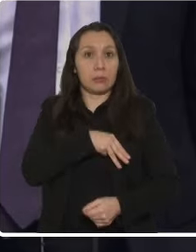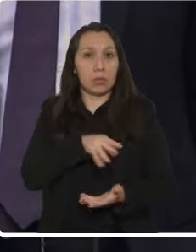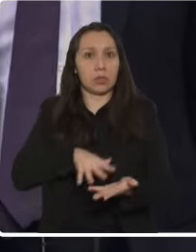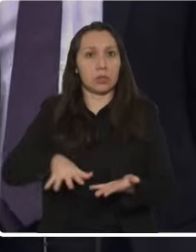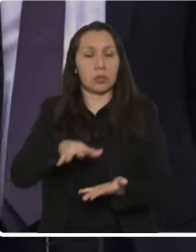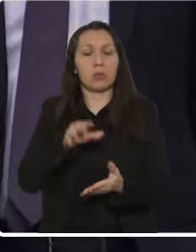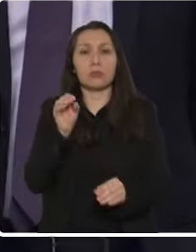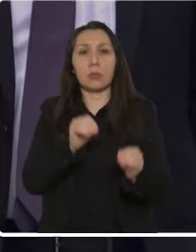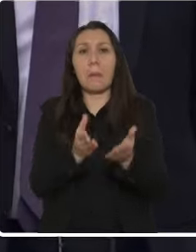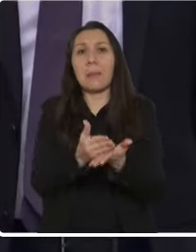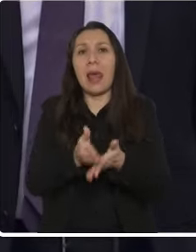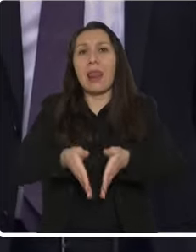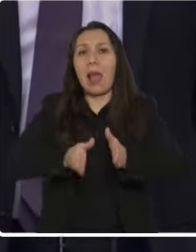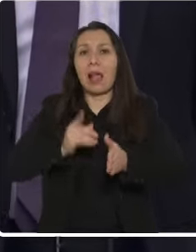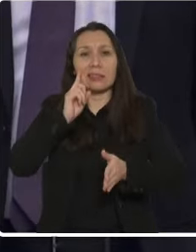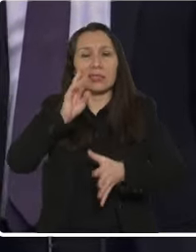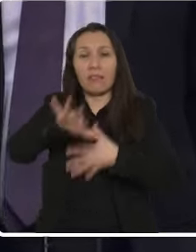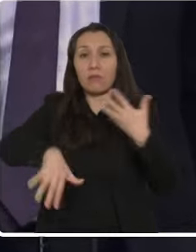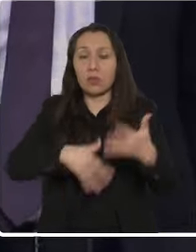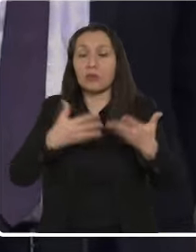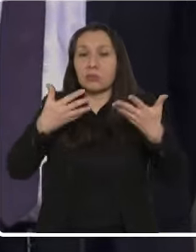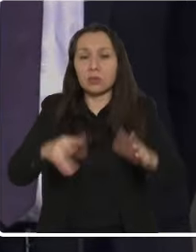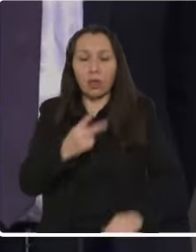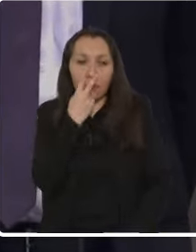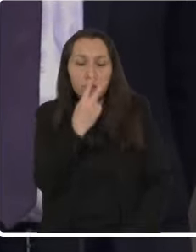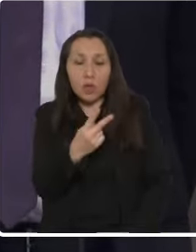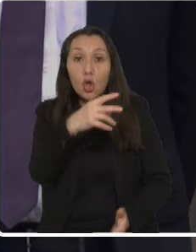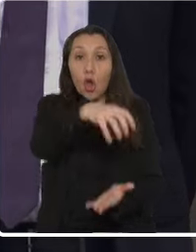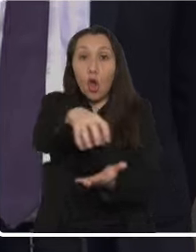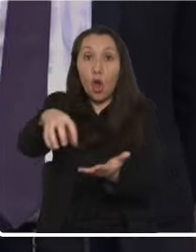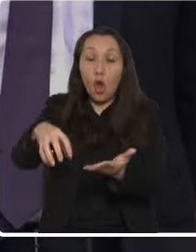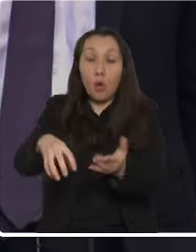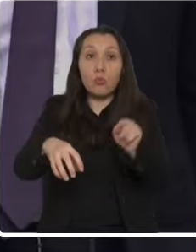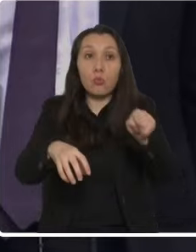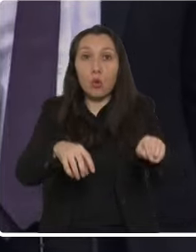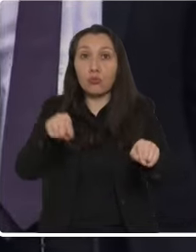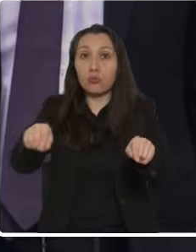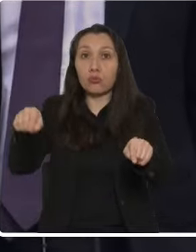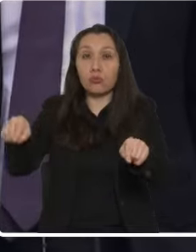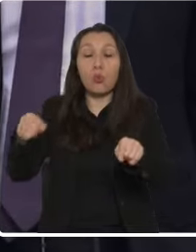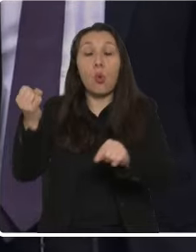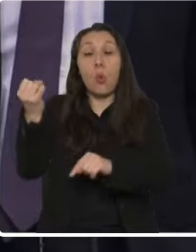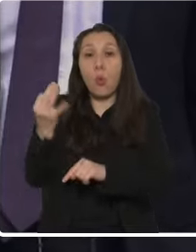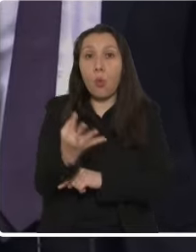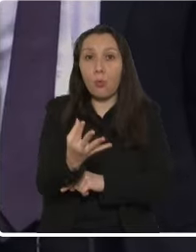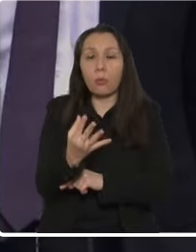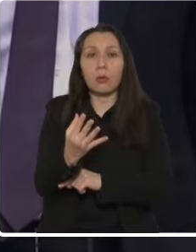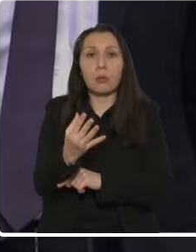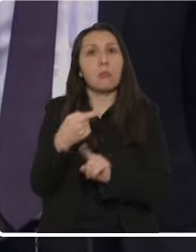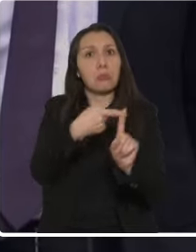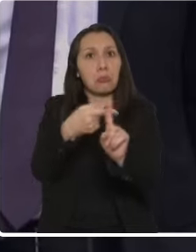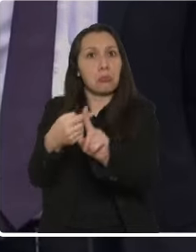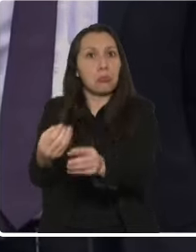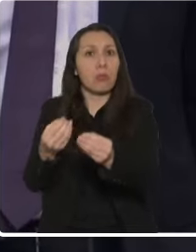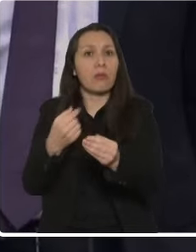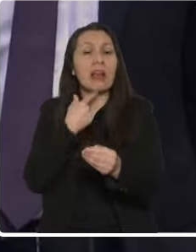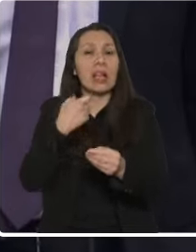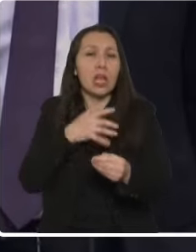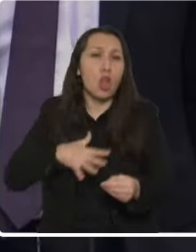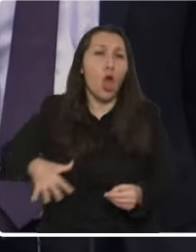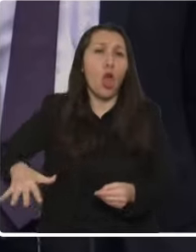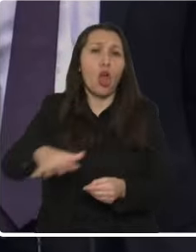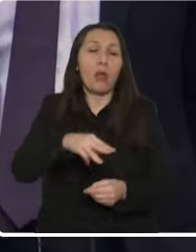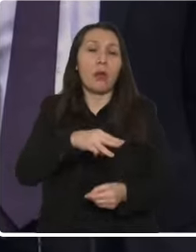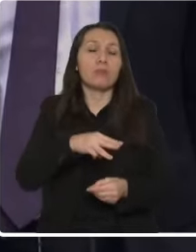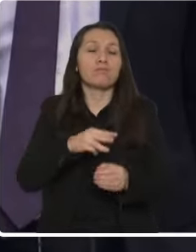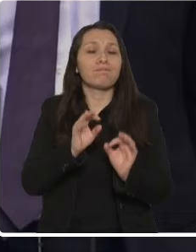la aplicación del Plan Calle Sin Violencia y haber visto que en las comunas donde lo aplicamos los indicadores son mucho más positivos que en el conjunto de la